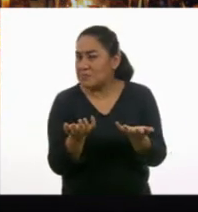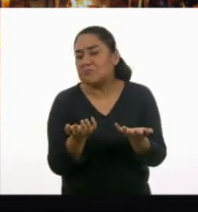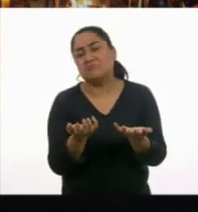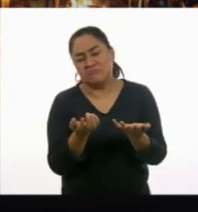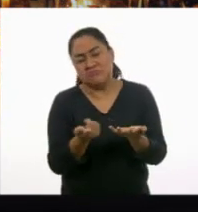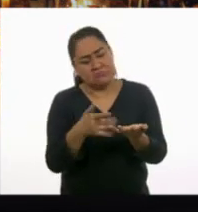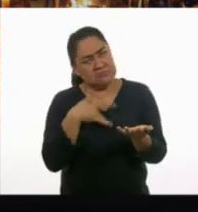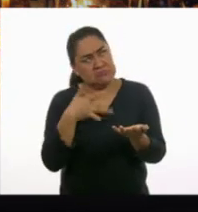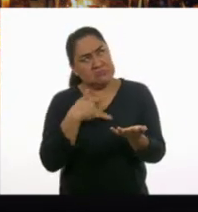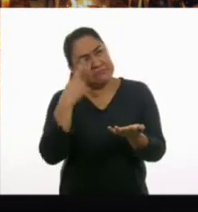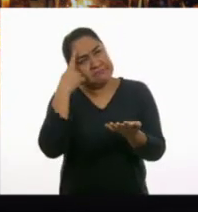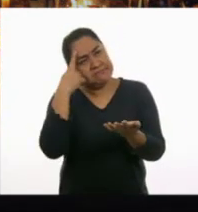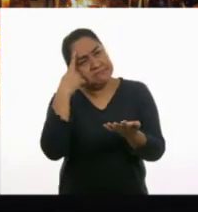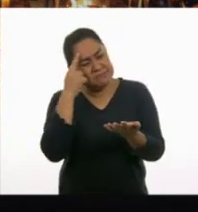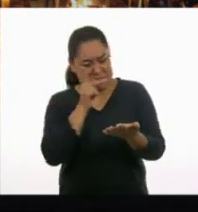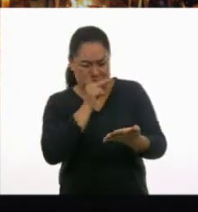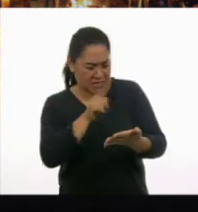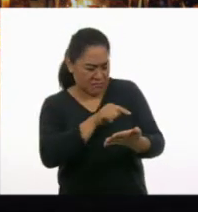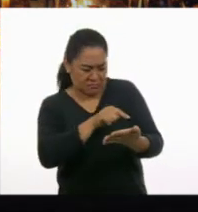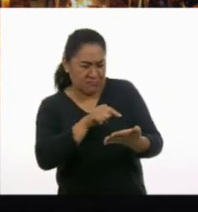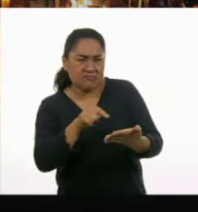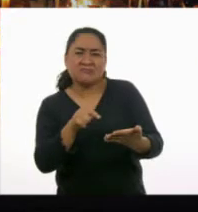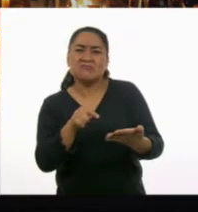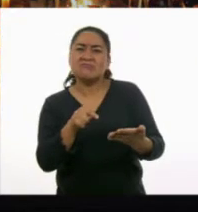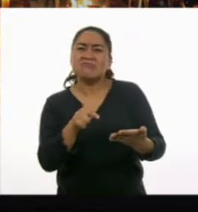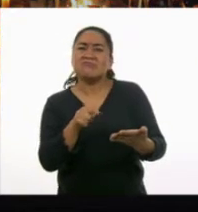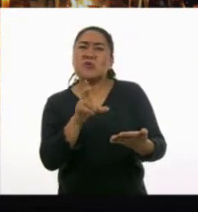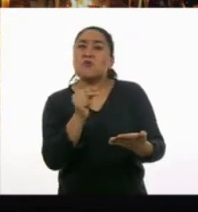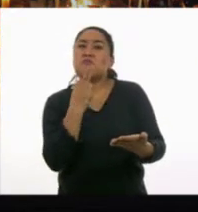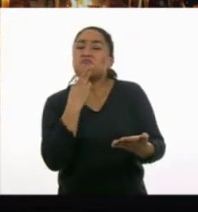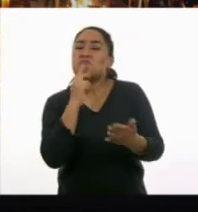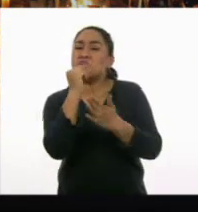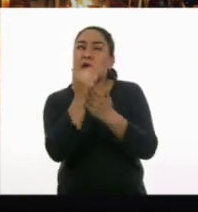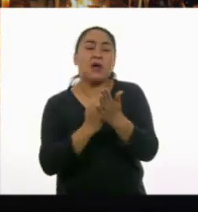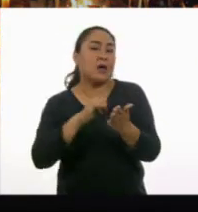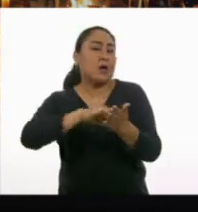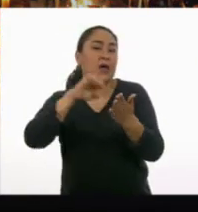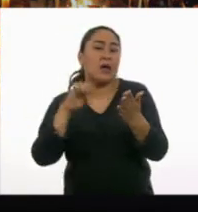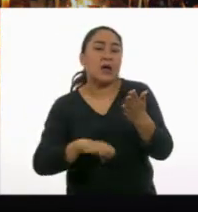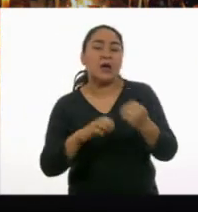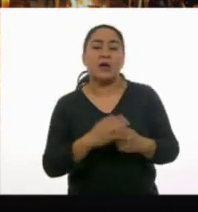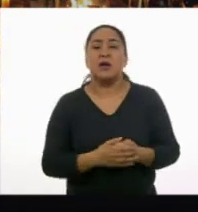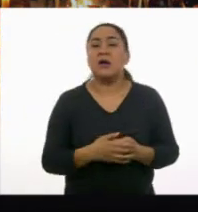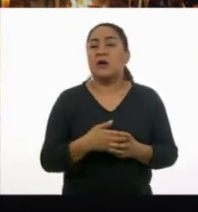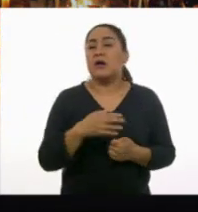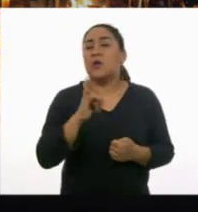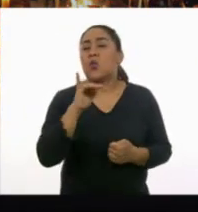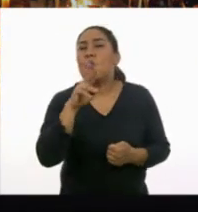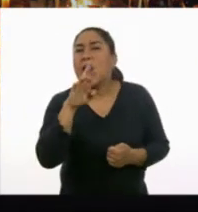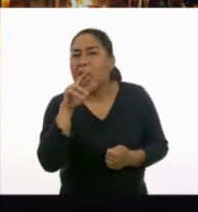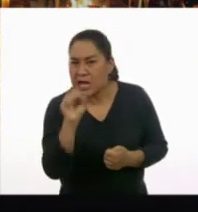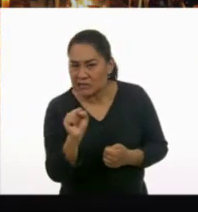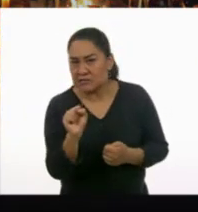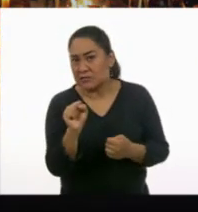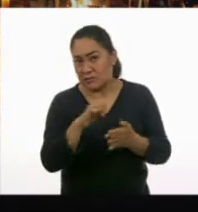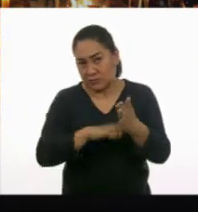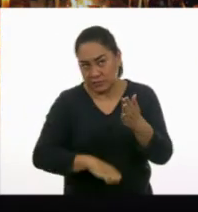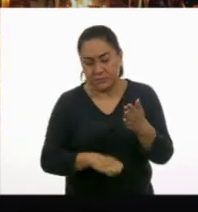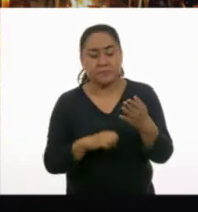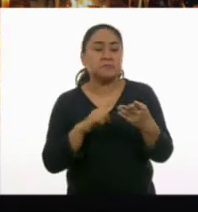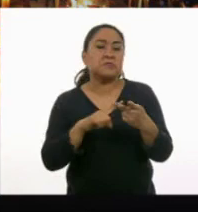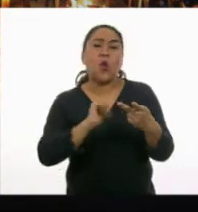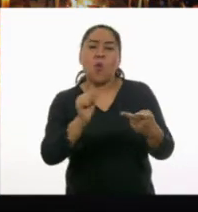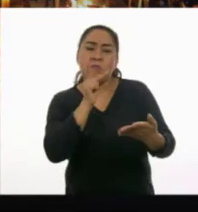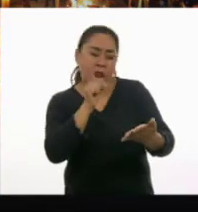de entender algunas palabras que ya no están con tanto uso. Exacto. Como y hueras. También podemos encontrar,